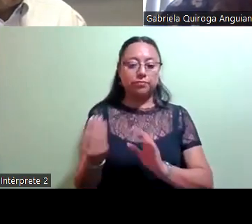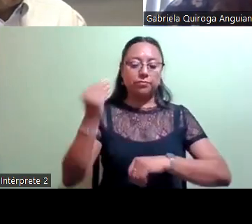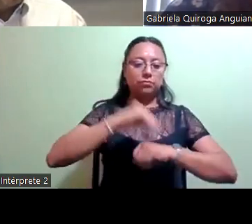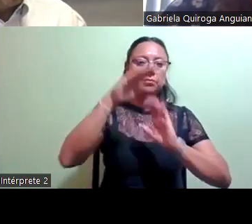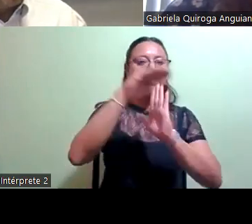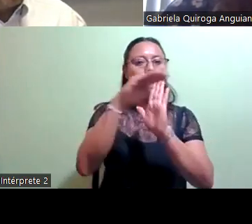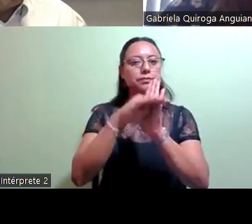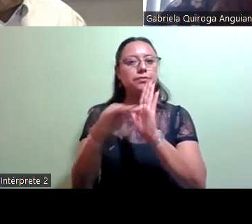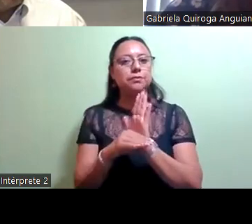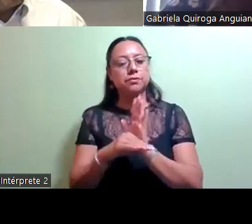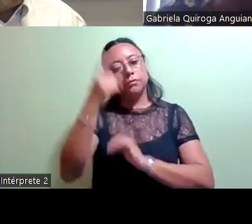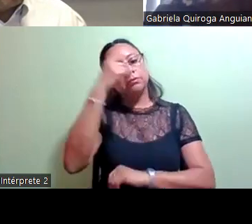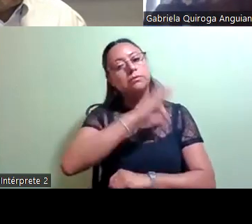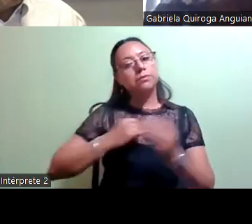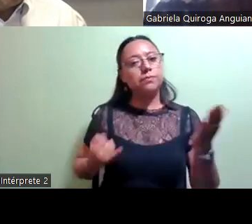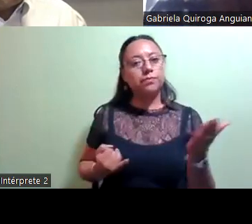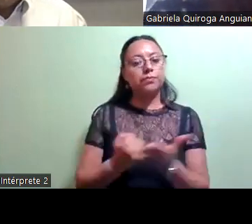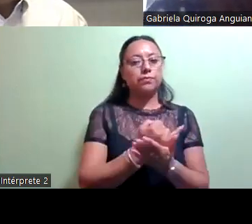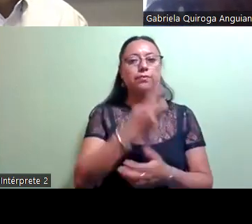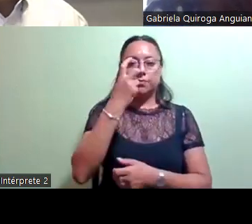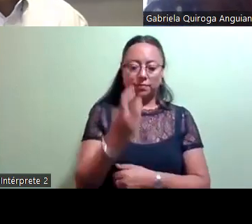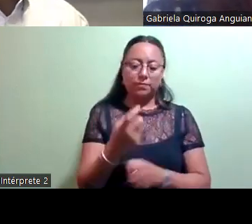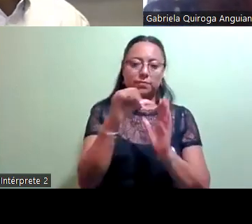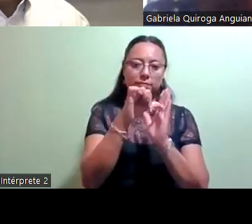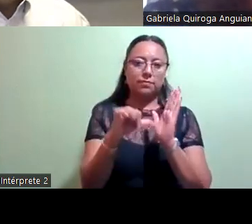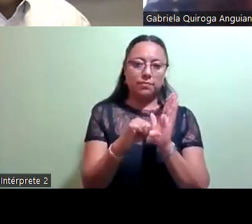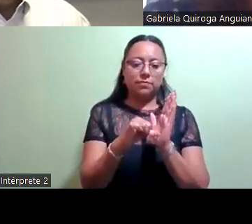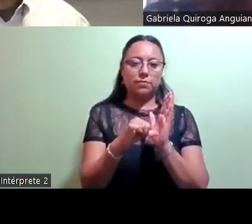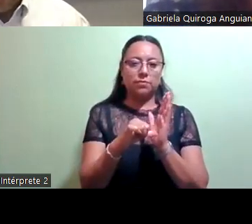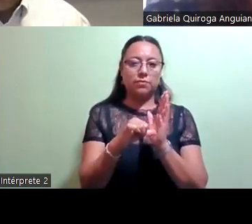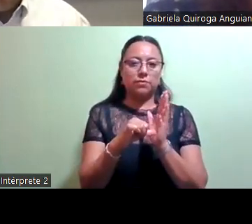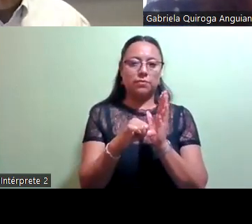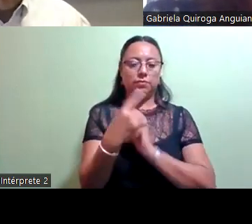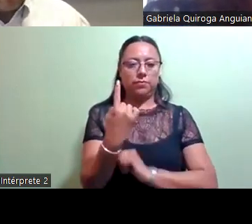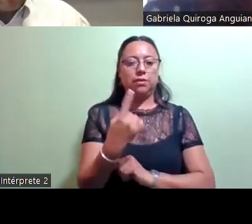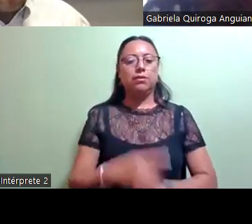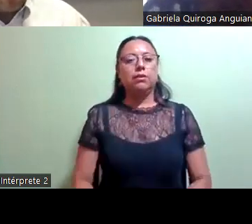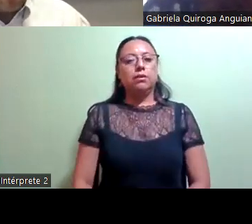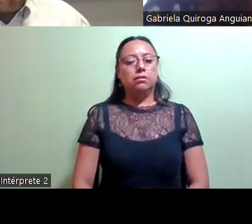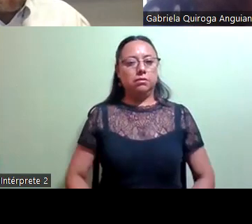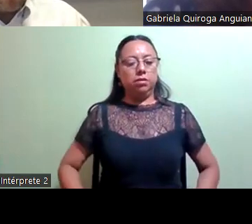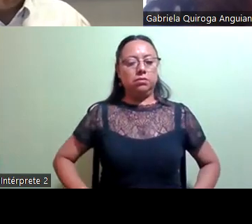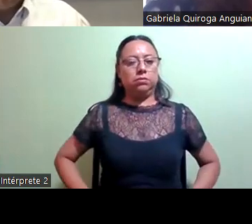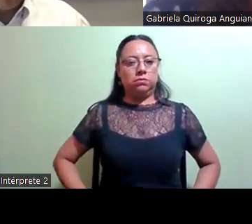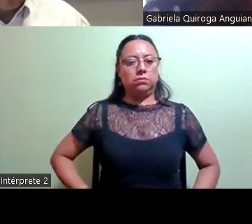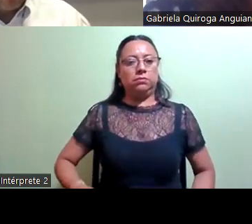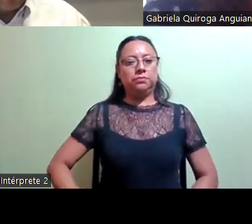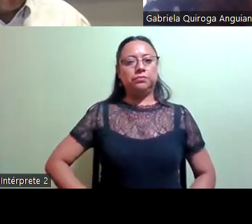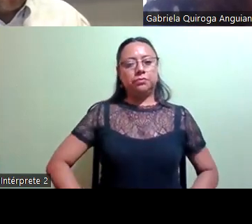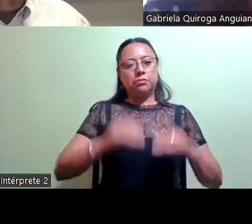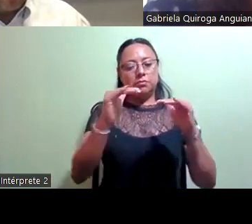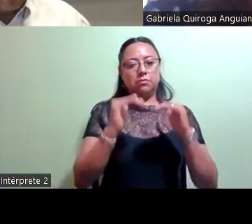bases para definir, así quedaría el artículo 1. Luego, en